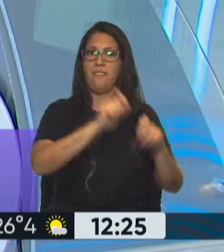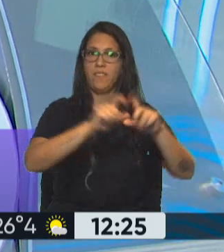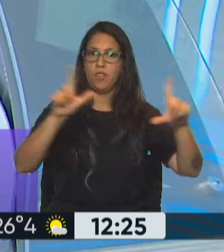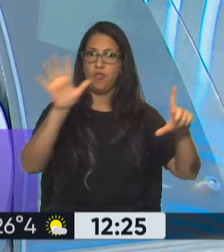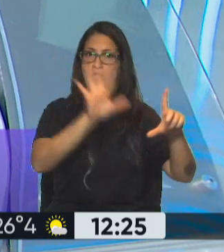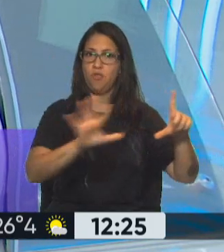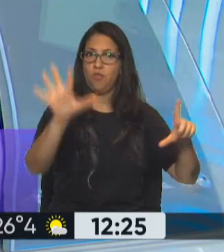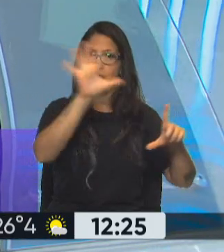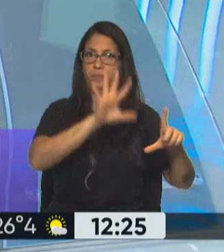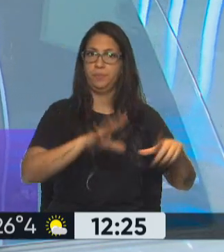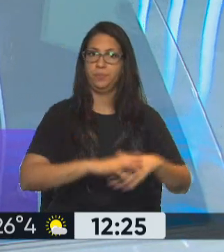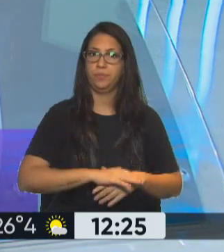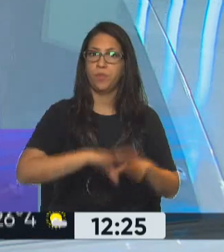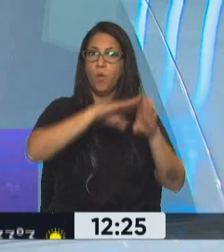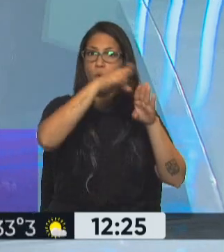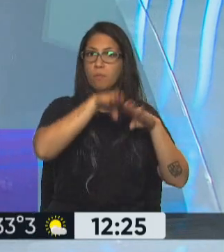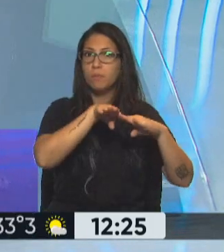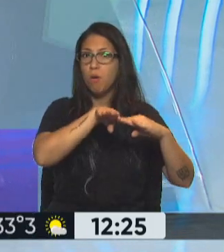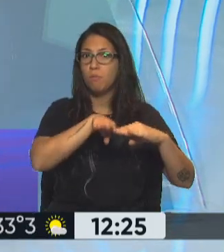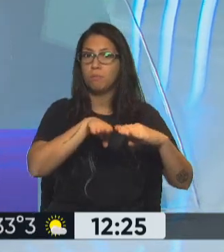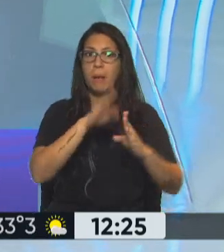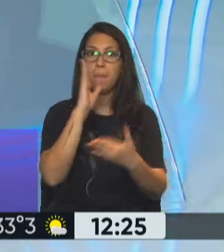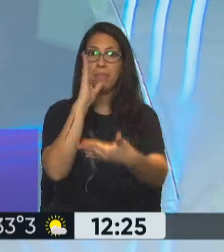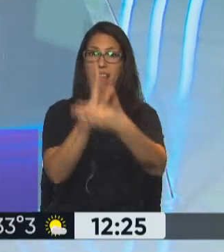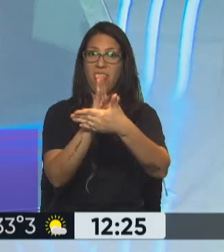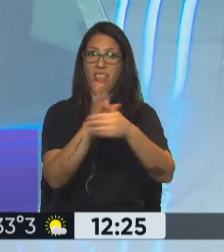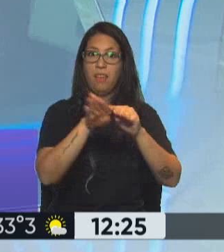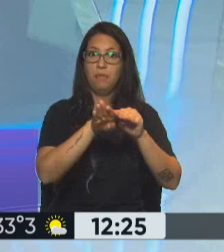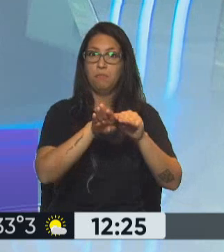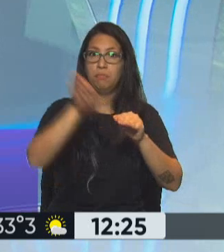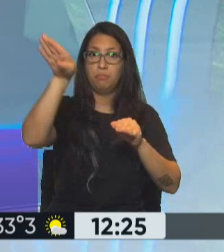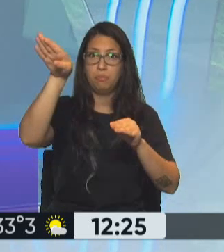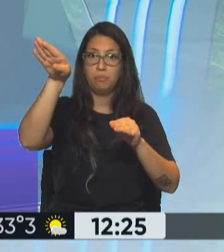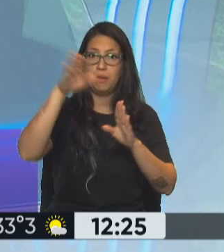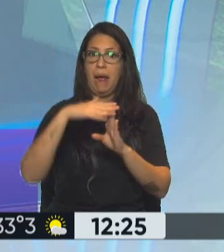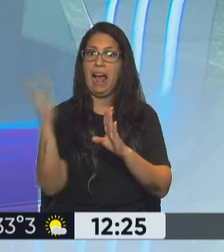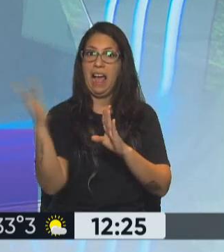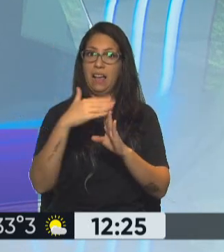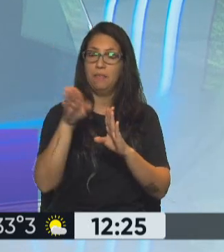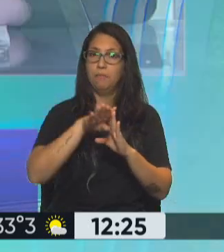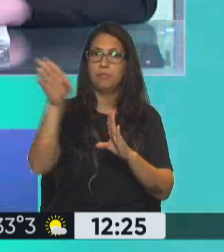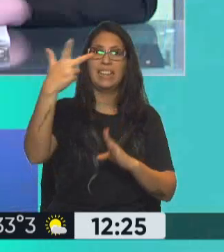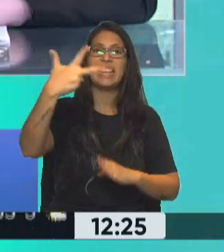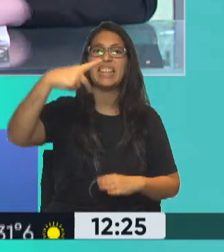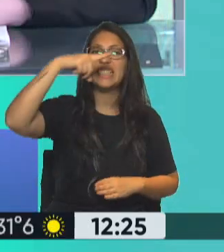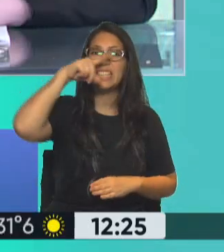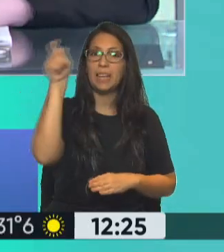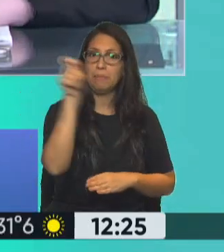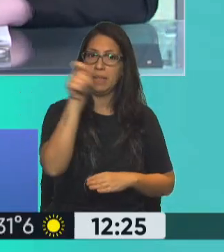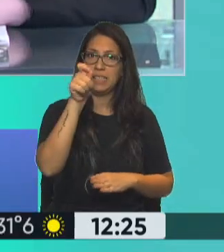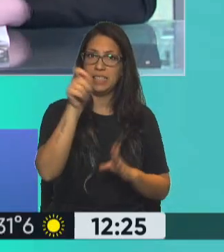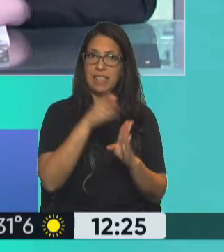Exacto, ahí está. Lo que sería la curva ascendente de la mitad para arriba, digamos, para mi lado, esos son los 37 meses que te estoy